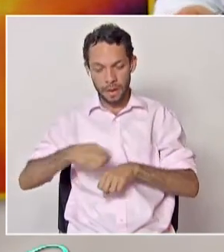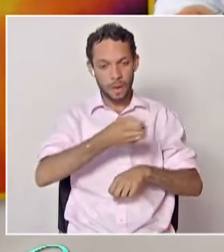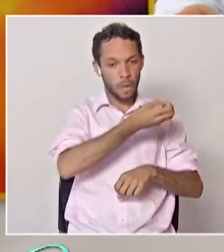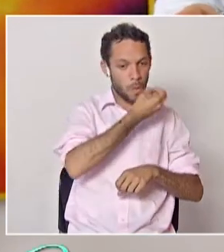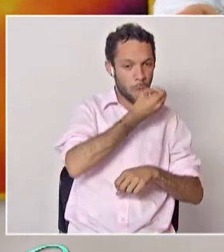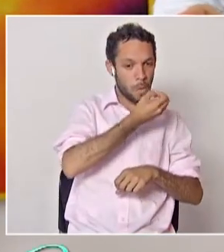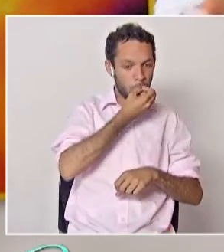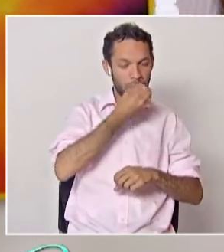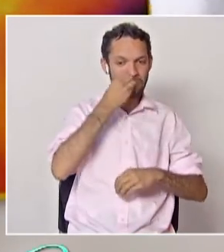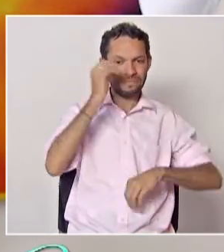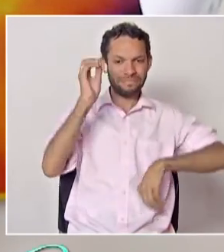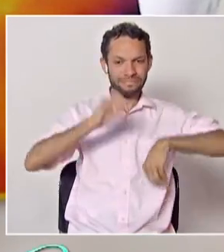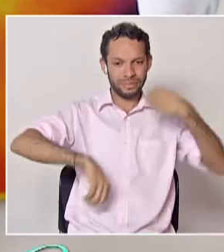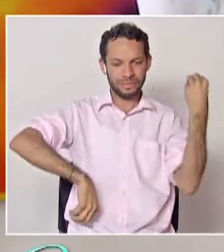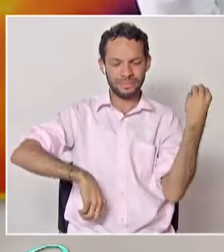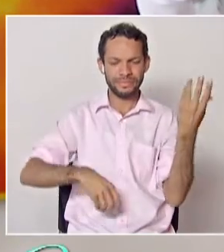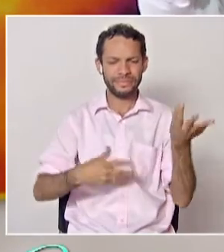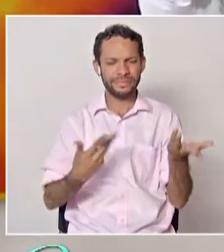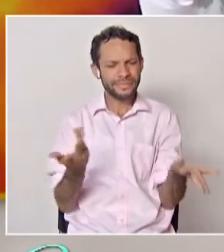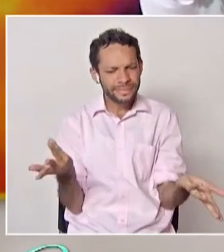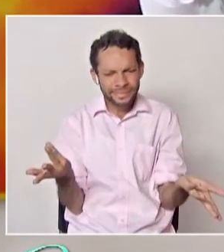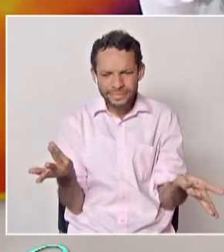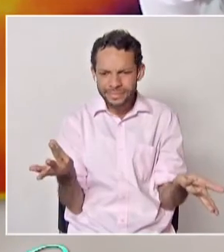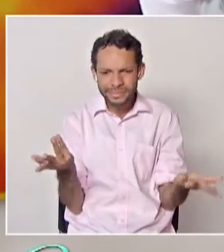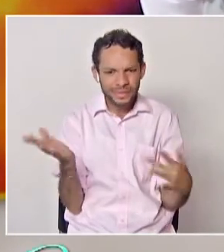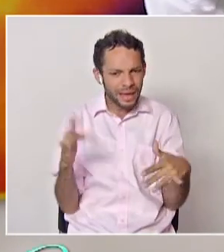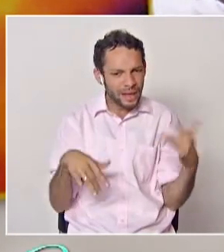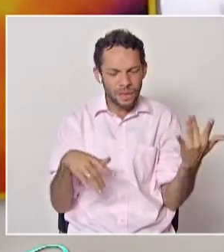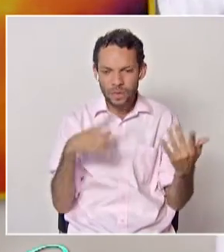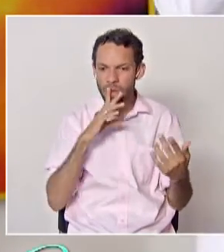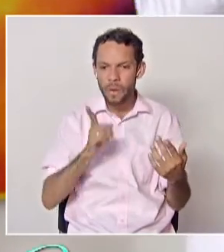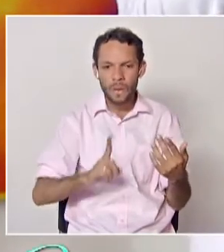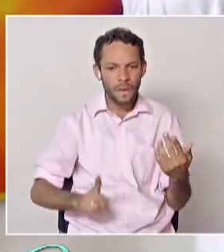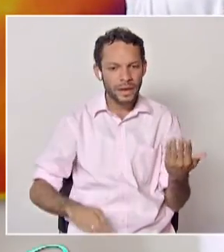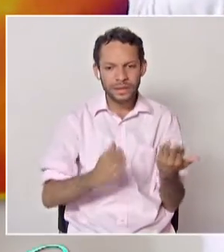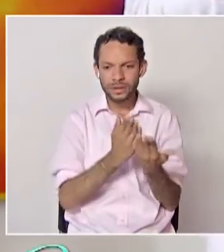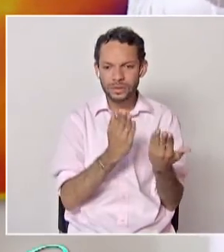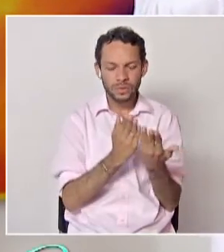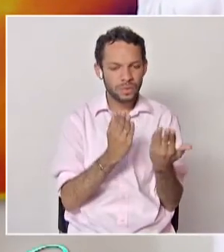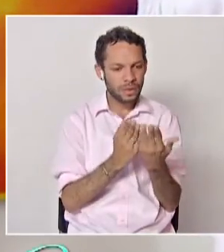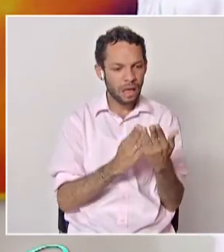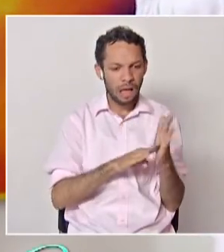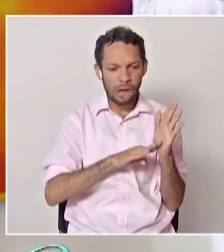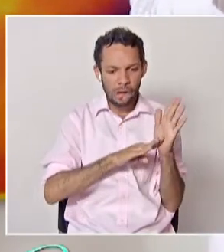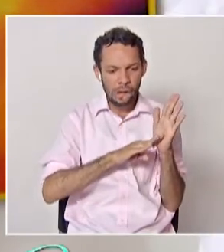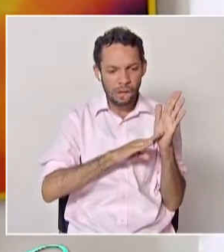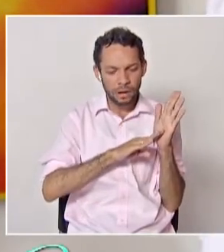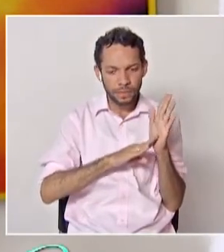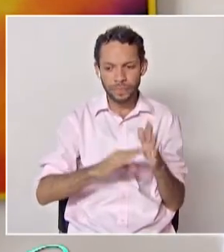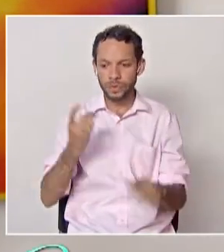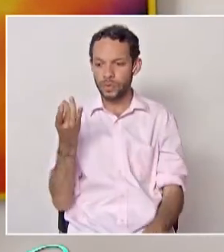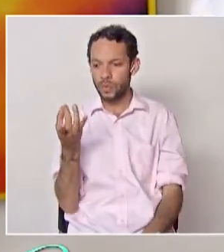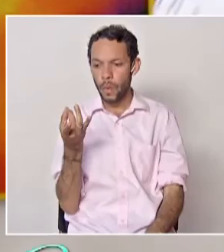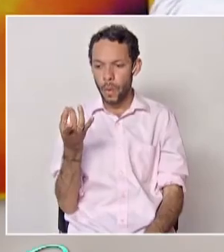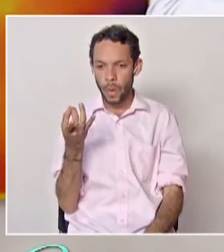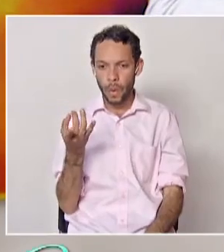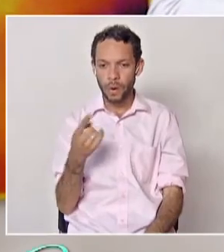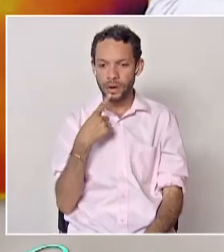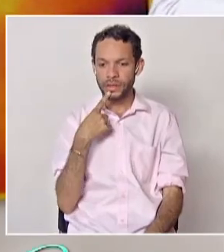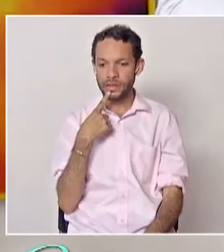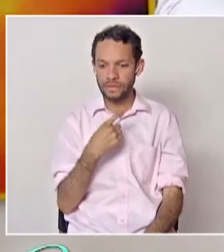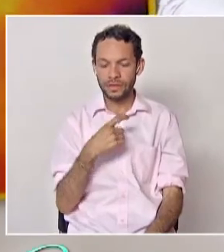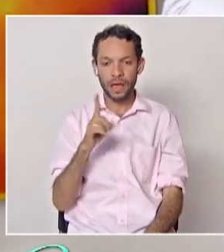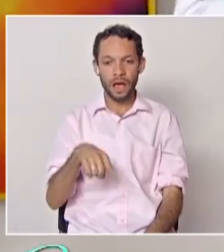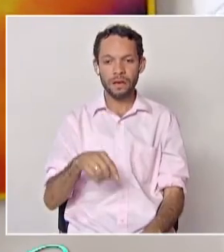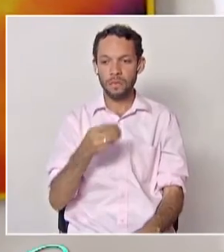es lógico, eso no es académico ni siquiera. Entonces yo me tomo el que me quita el dolor, pero coma carne, que es la que me da el